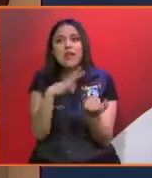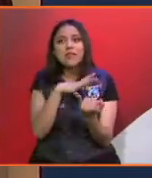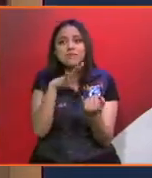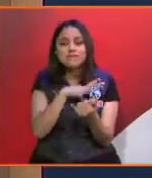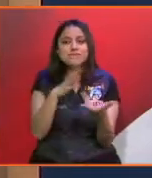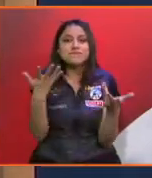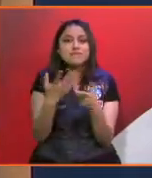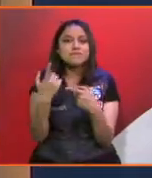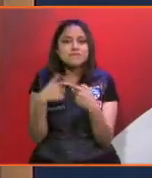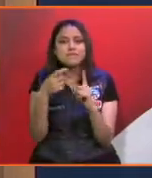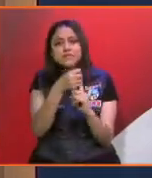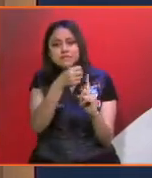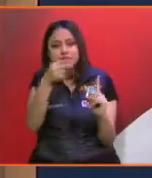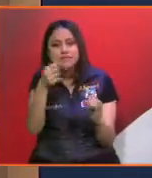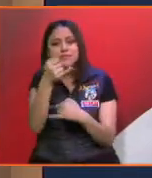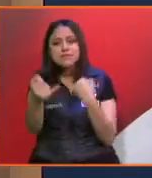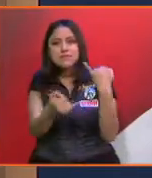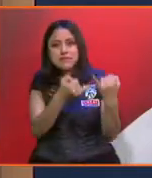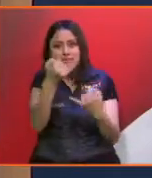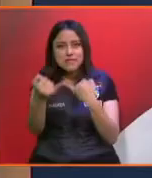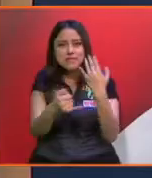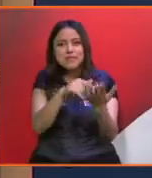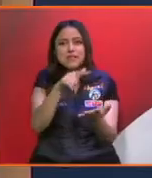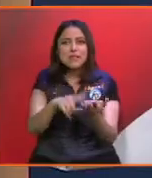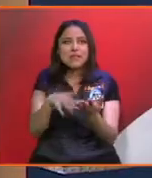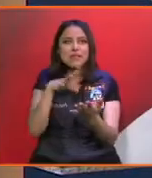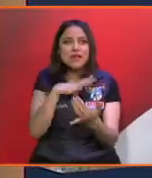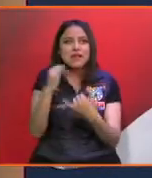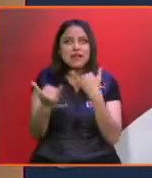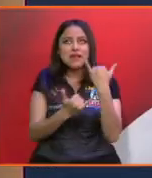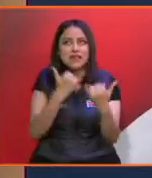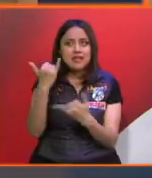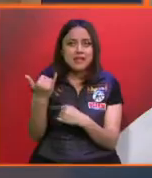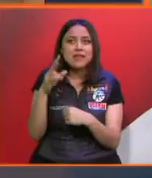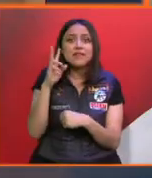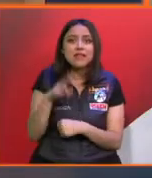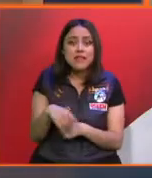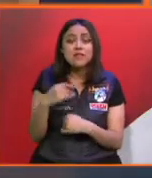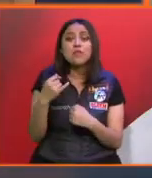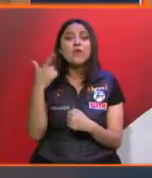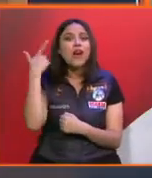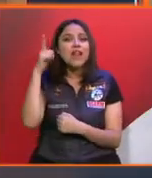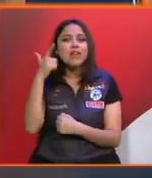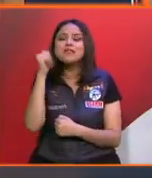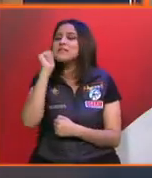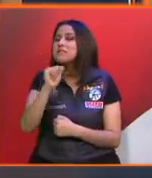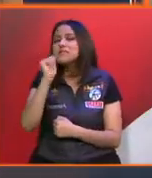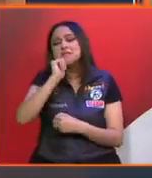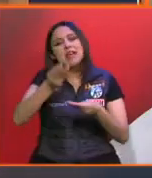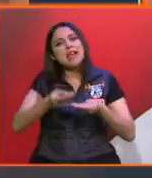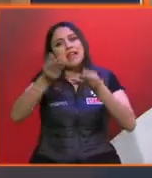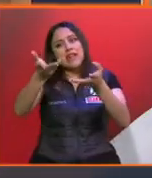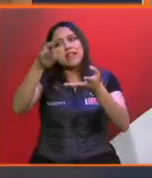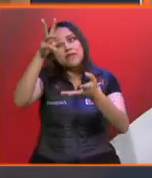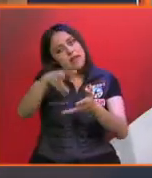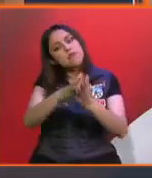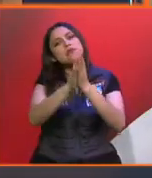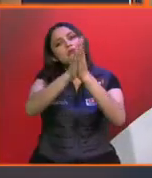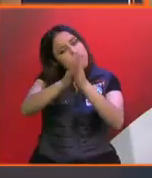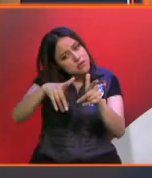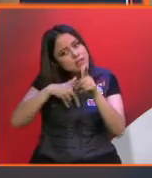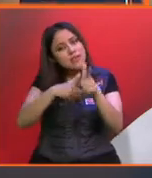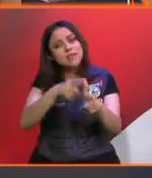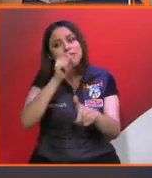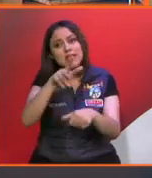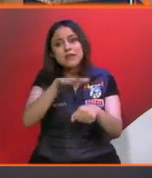hacer parte de la organización del juguetón allá en mi bonita perla tapatía y la verdad Guadalajara siempre se mocha, así que no nos dejen mal y pues